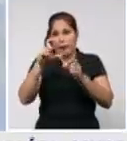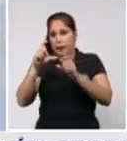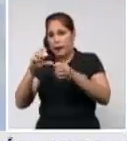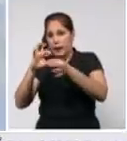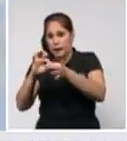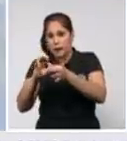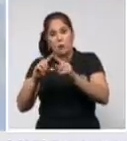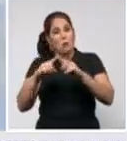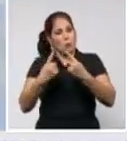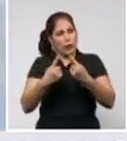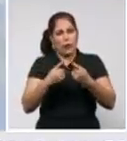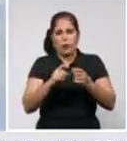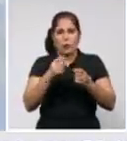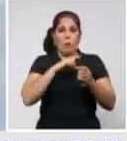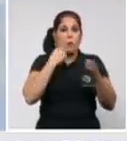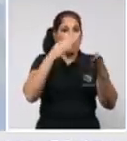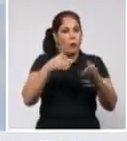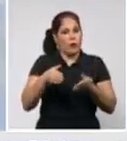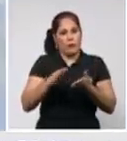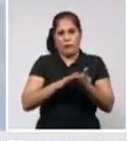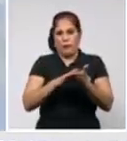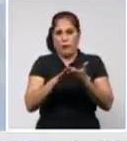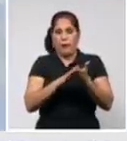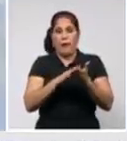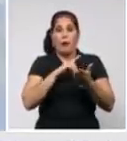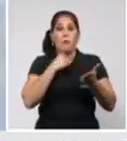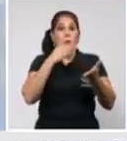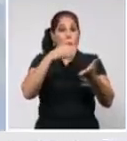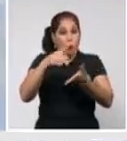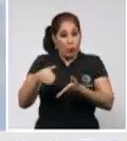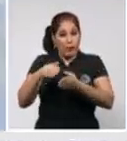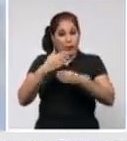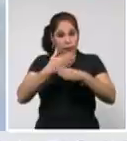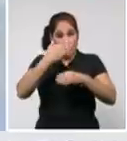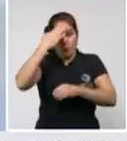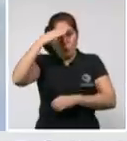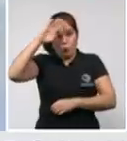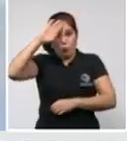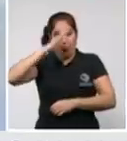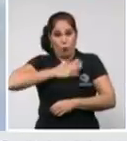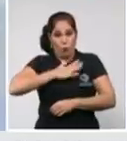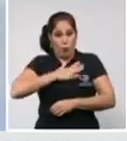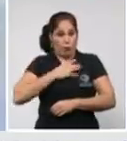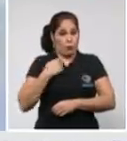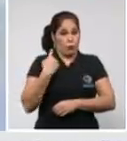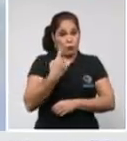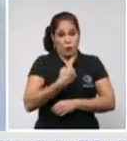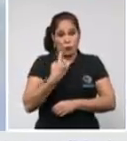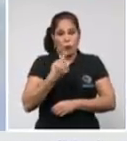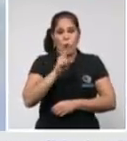por lo tanto la letalidad de nuestro país se mantiene o disminuye a